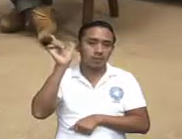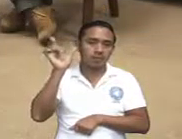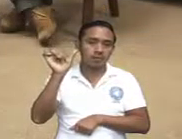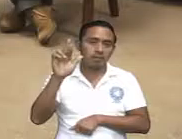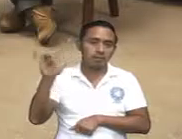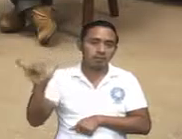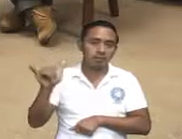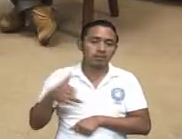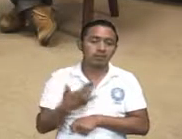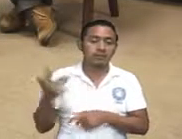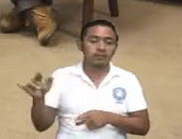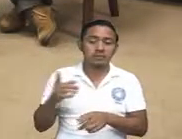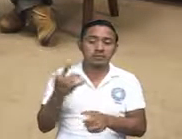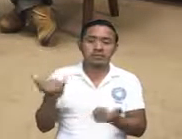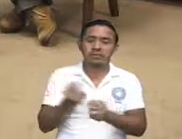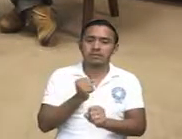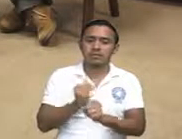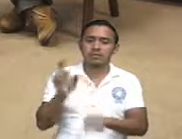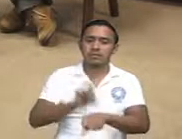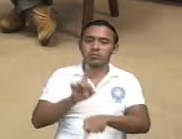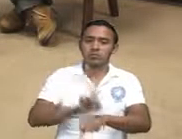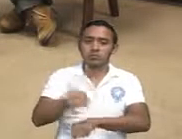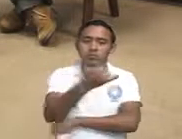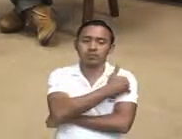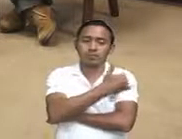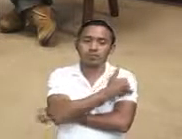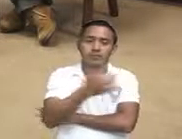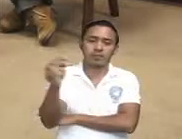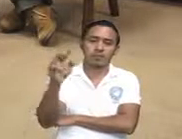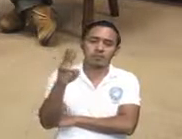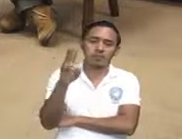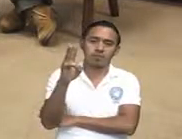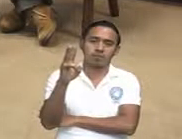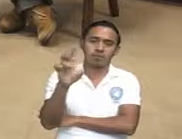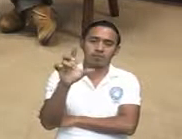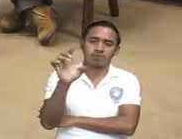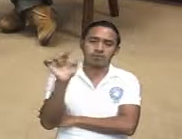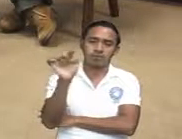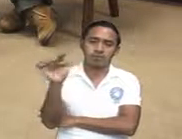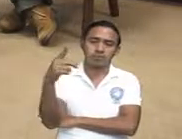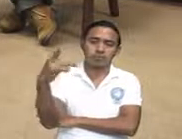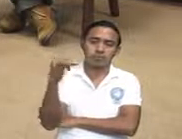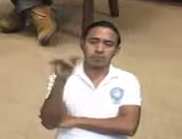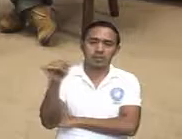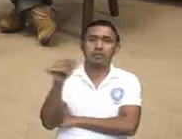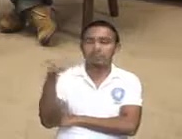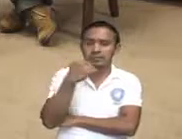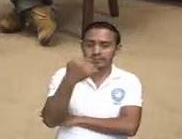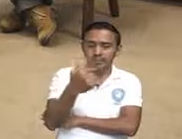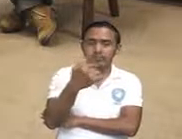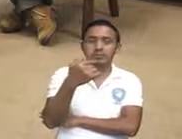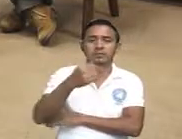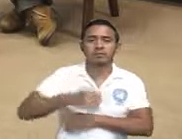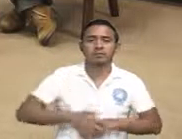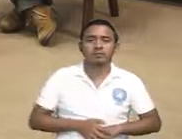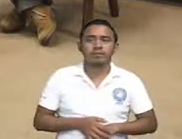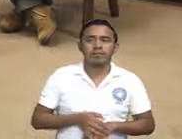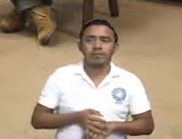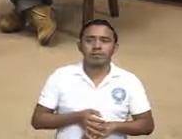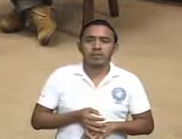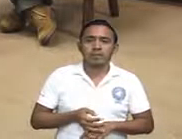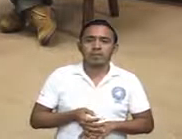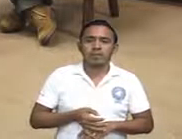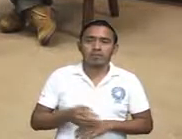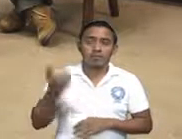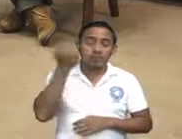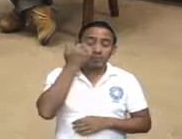Hospital Fernando Vélez País. Doctor, cuando usted decía en la primera parte del programa de que como es